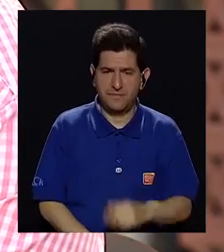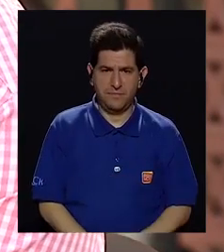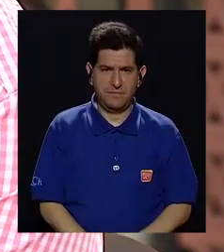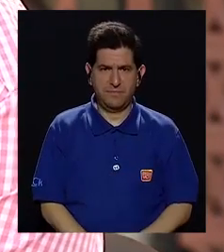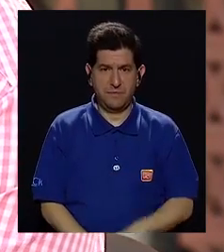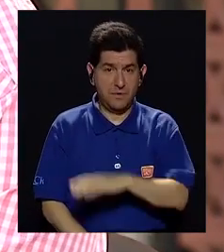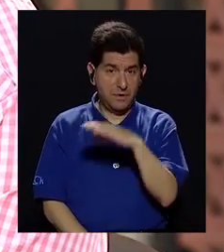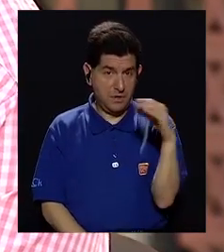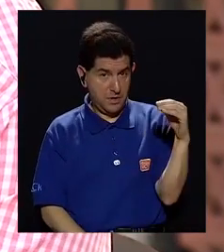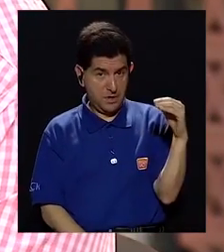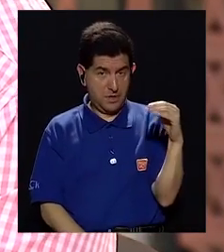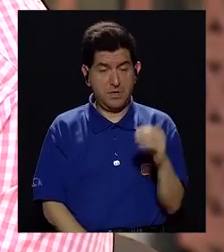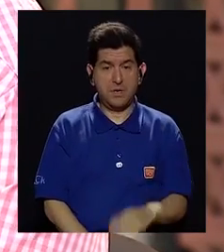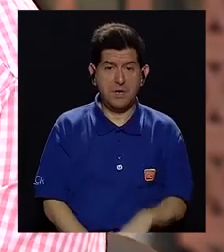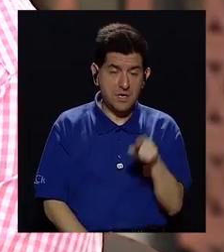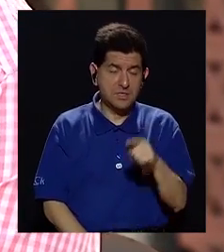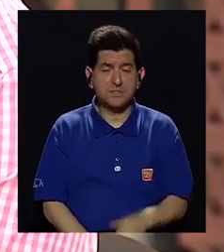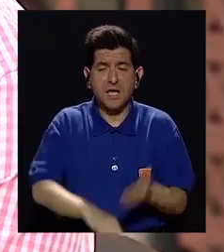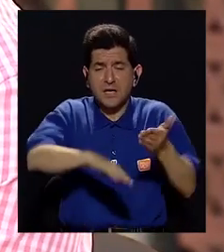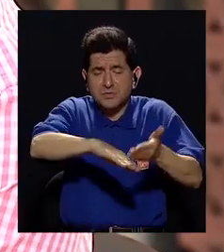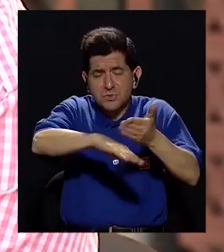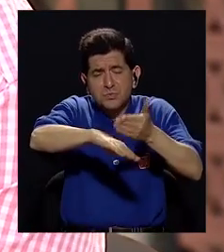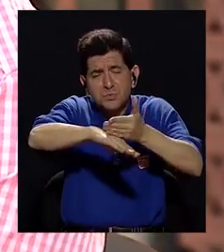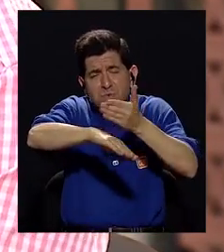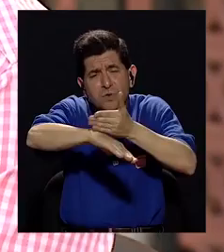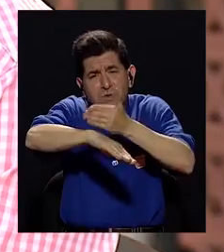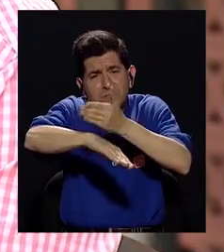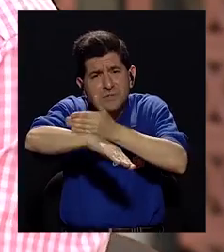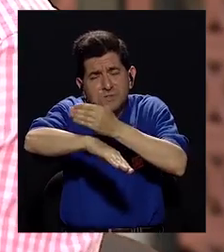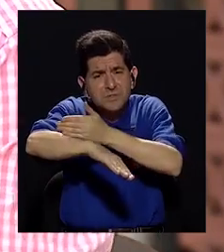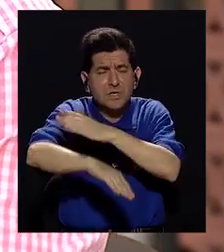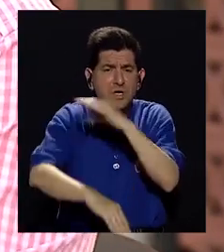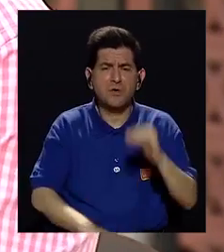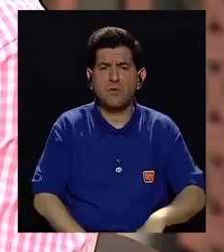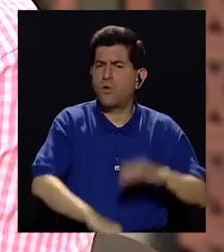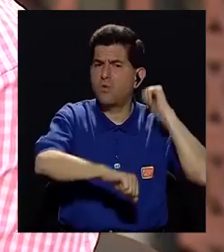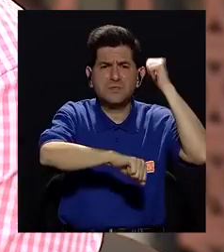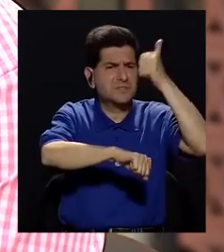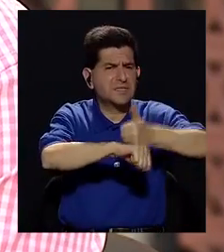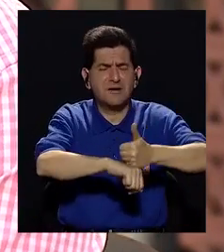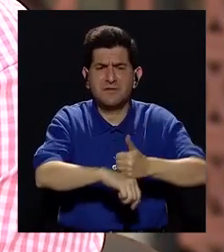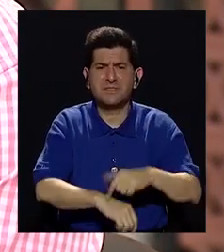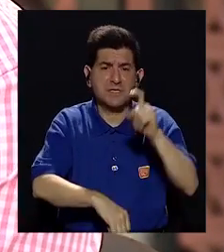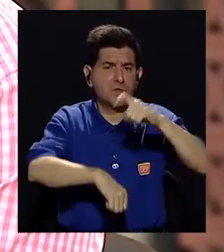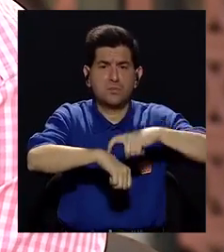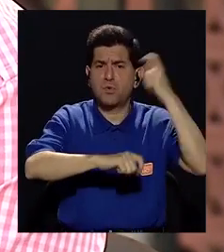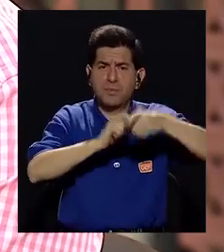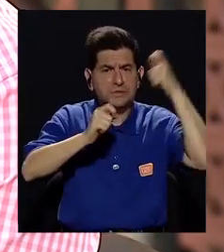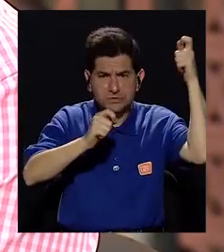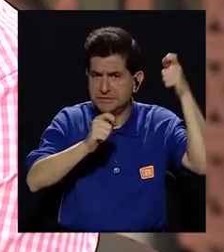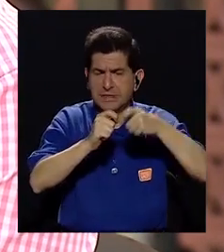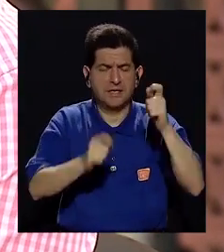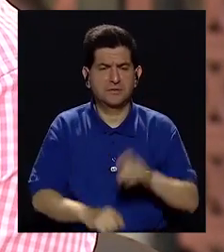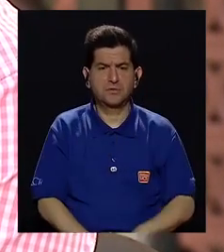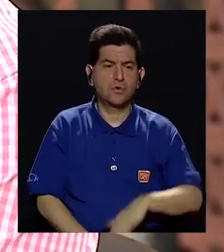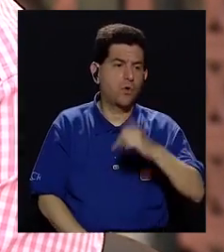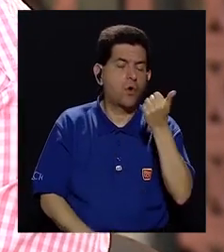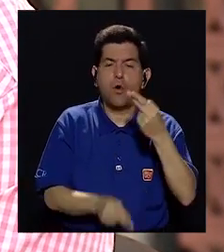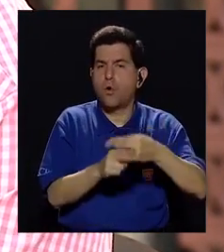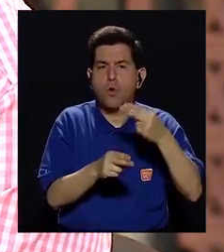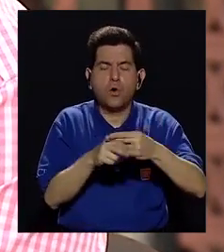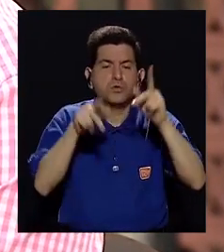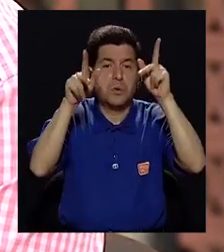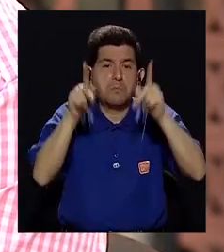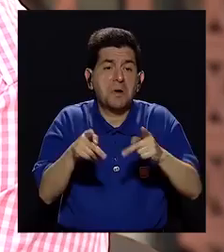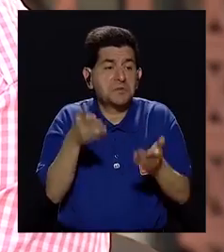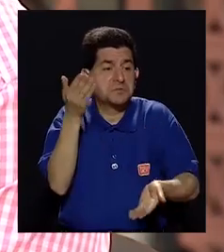Y si esto es gradual, o se instaura en un mismo momento. ¿Y qué otros